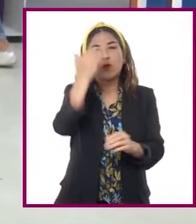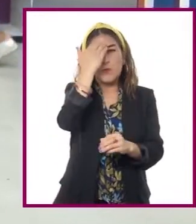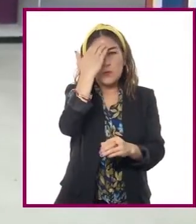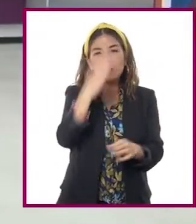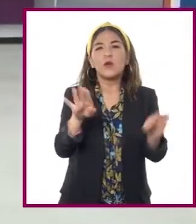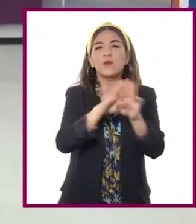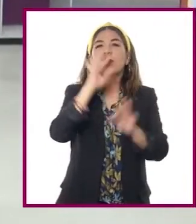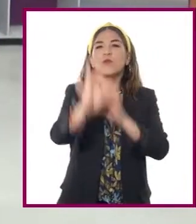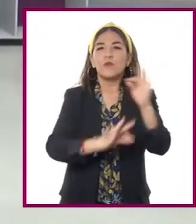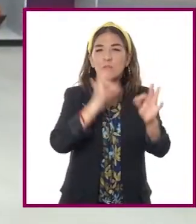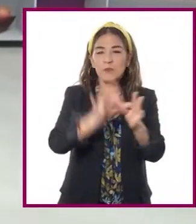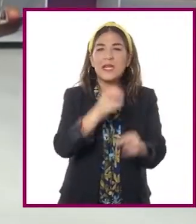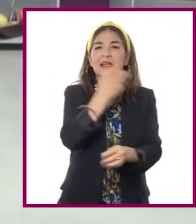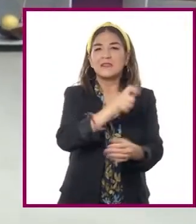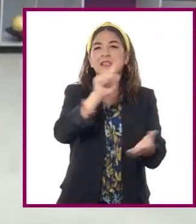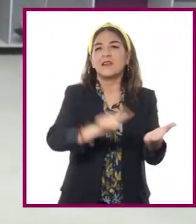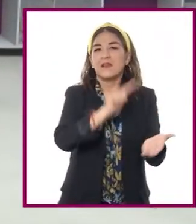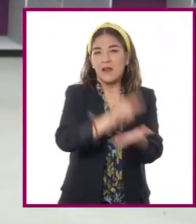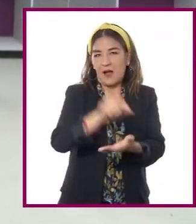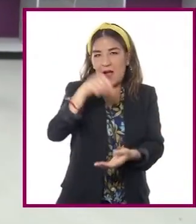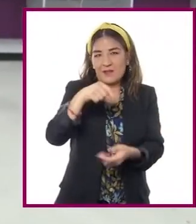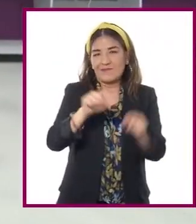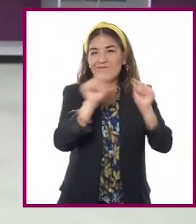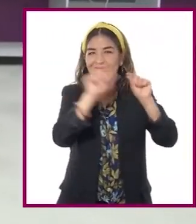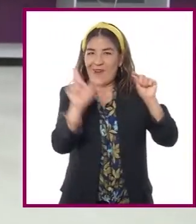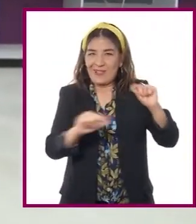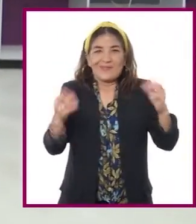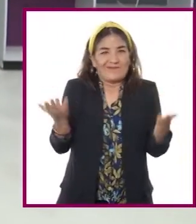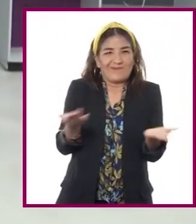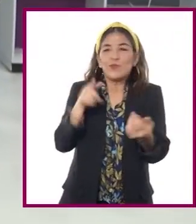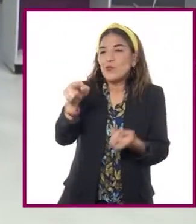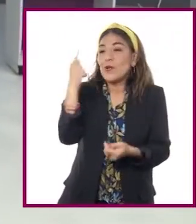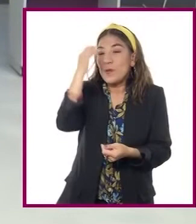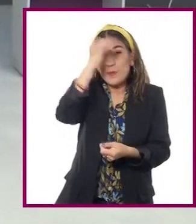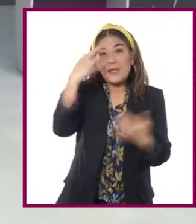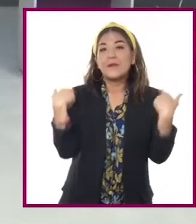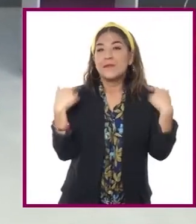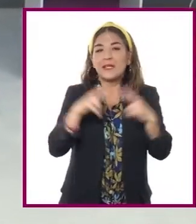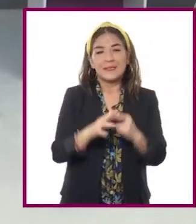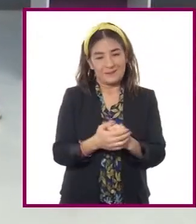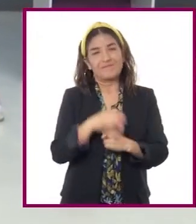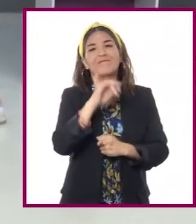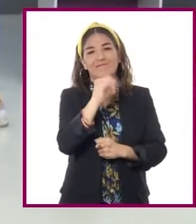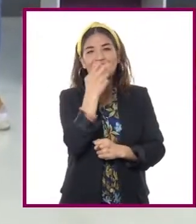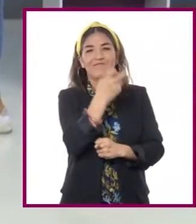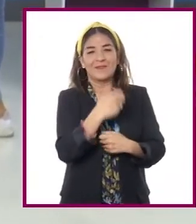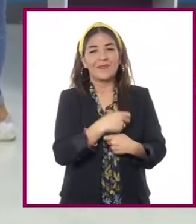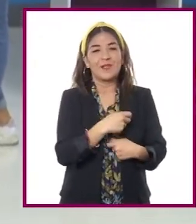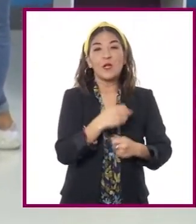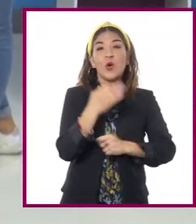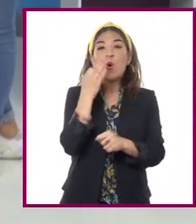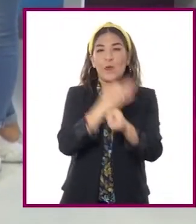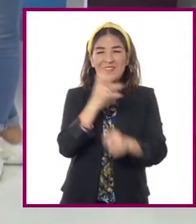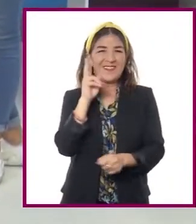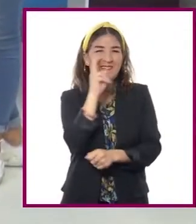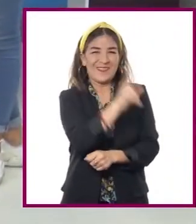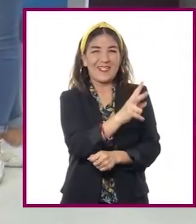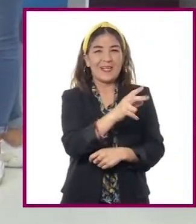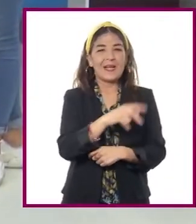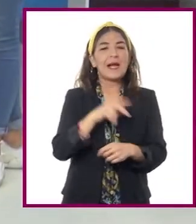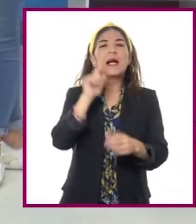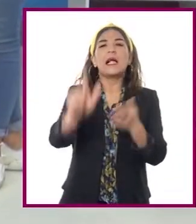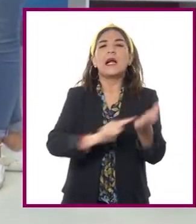y cumplir las leyes en nuestro país, ¿no le parece, profesor? Así es. Como lo vimos y escuchamos,